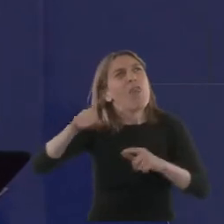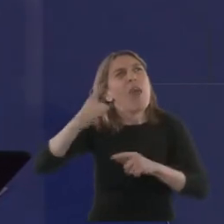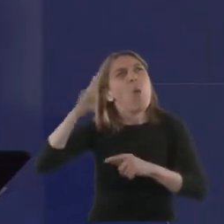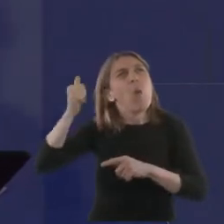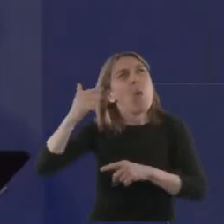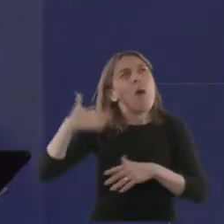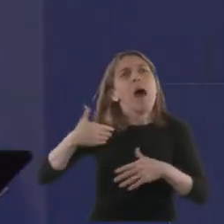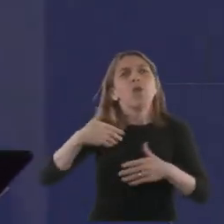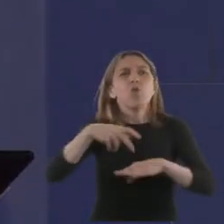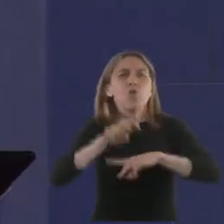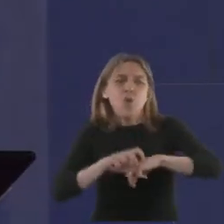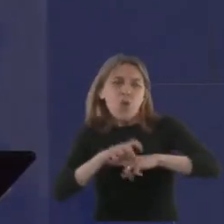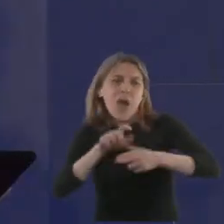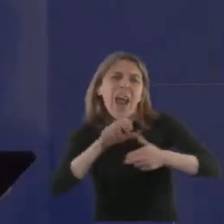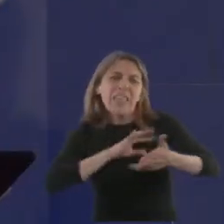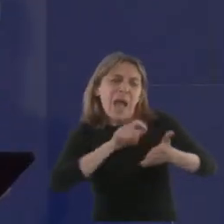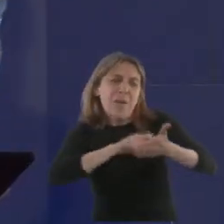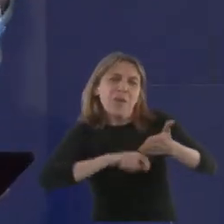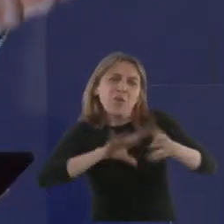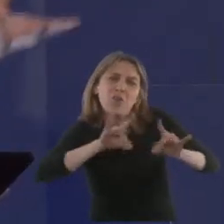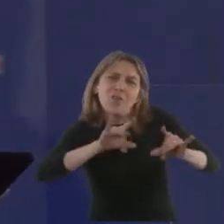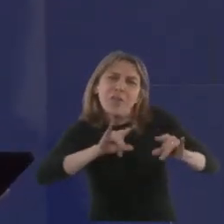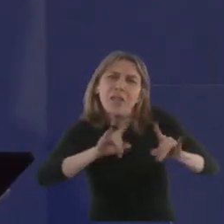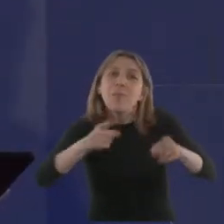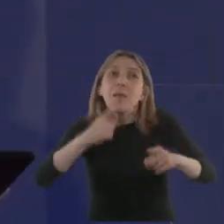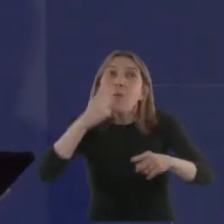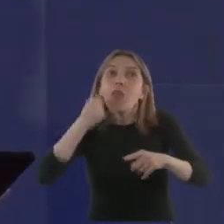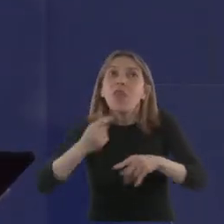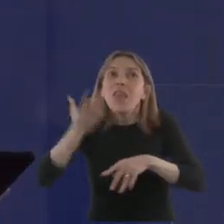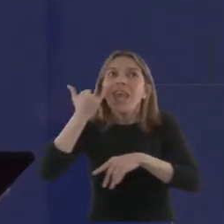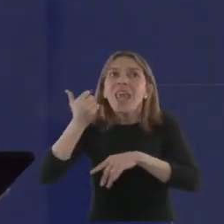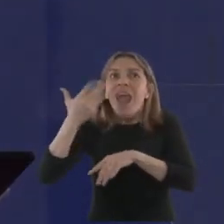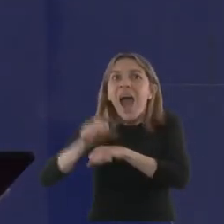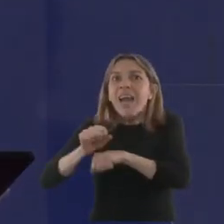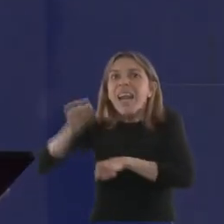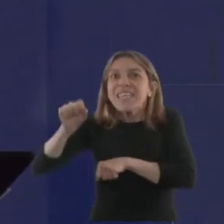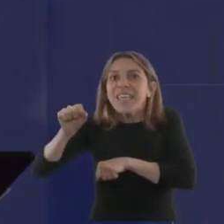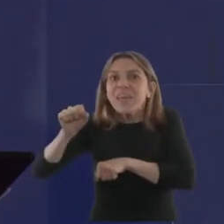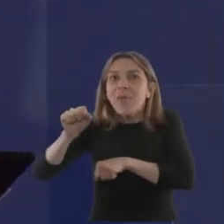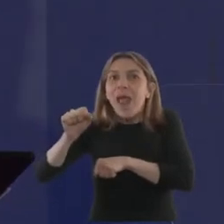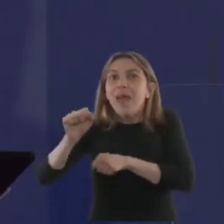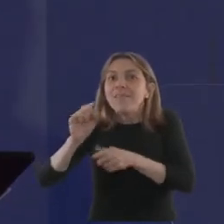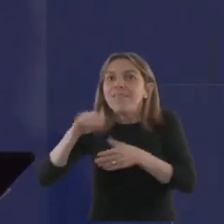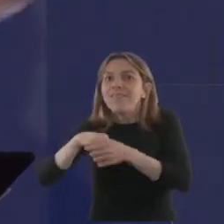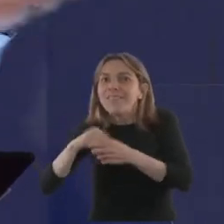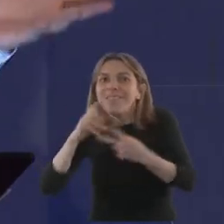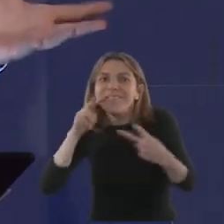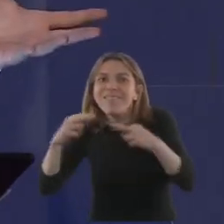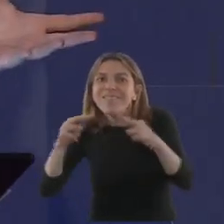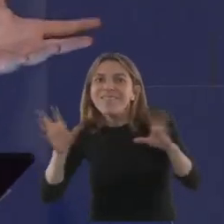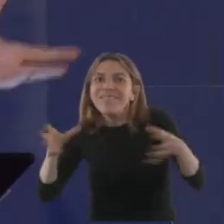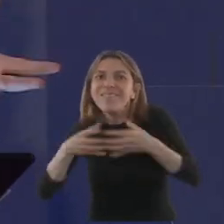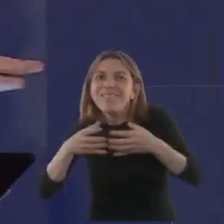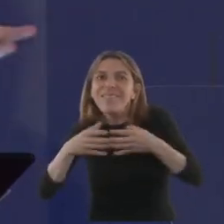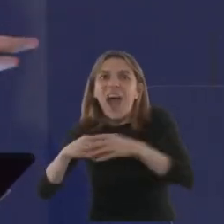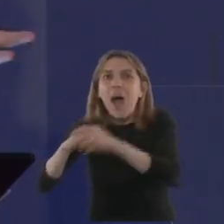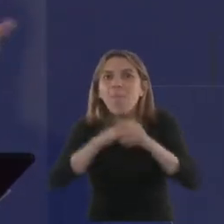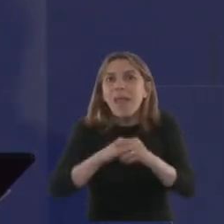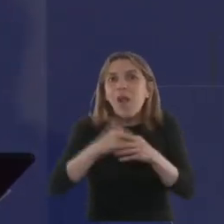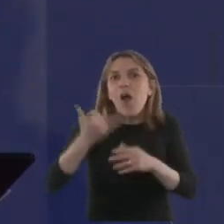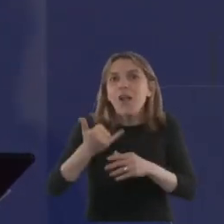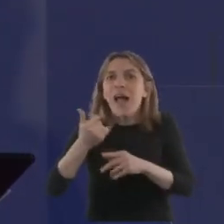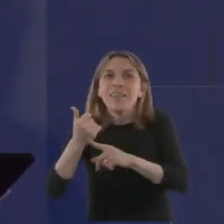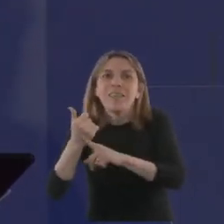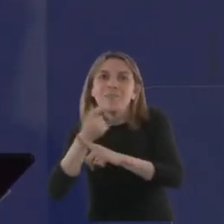tanto costaron, el día que se recibieron, los amigos que conocieron, las parejas y familias que se